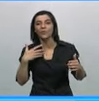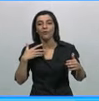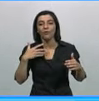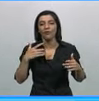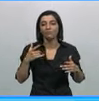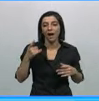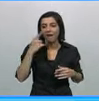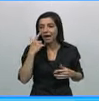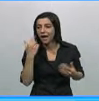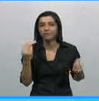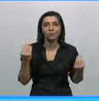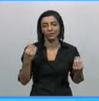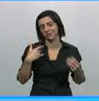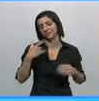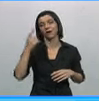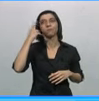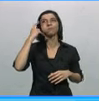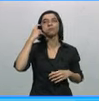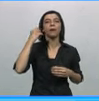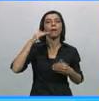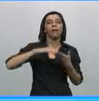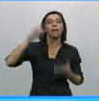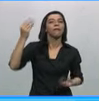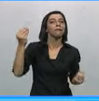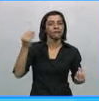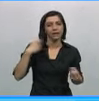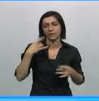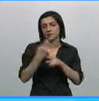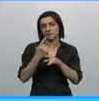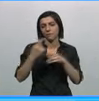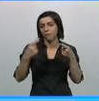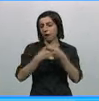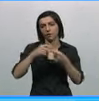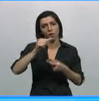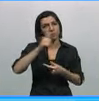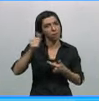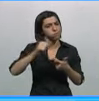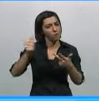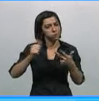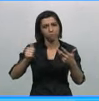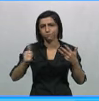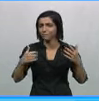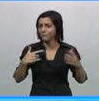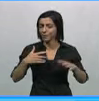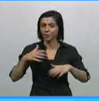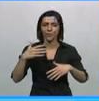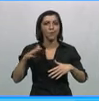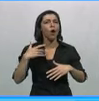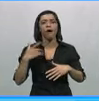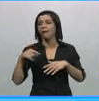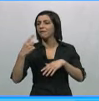a ganar cada cosa que se juegue. Así me toca enfrentarlo. Así que sabe perfectamente mis